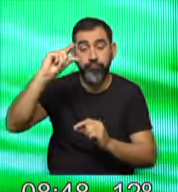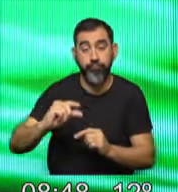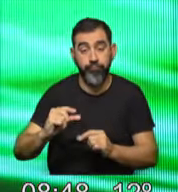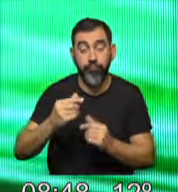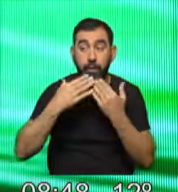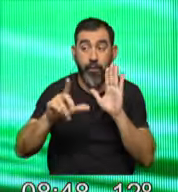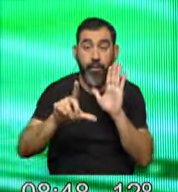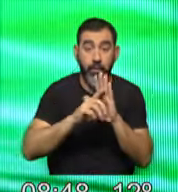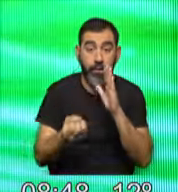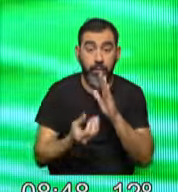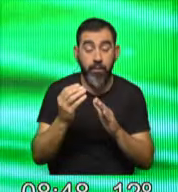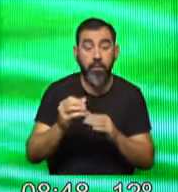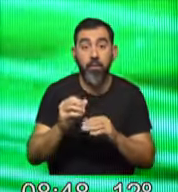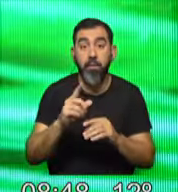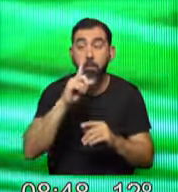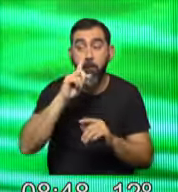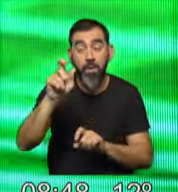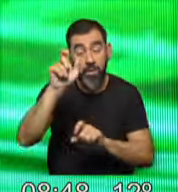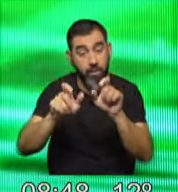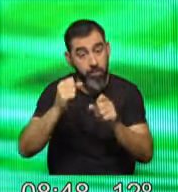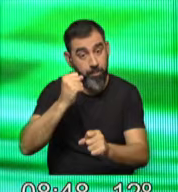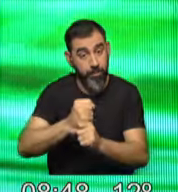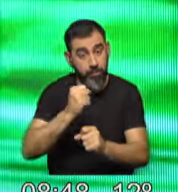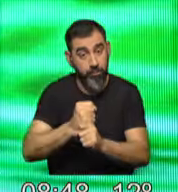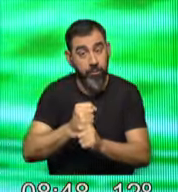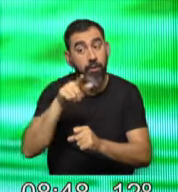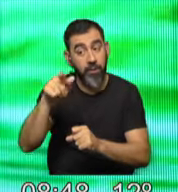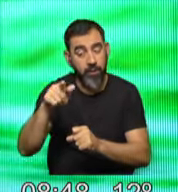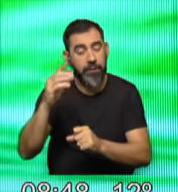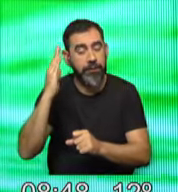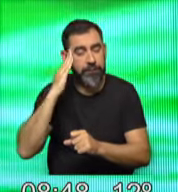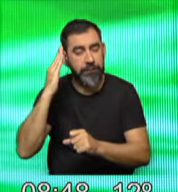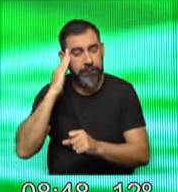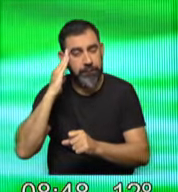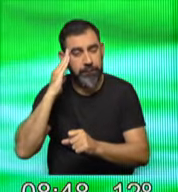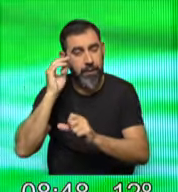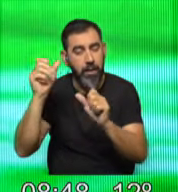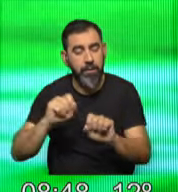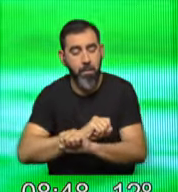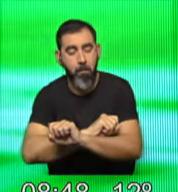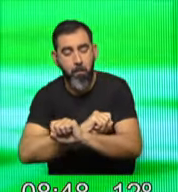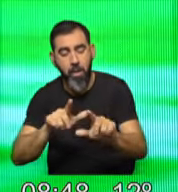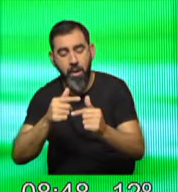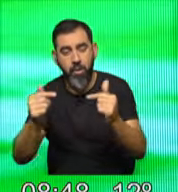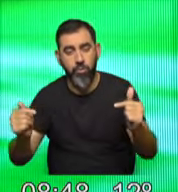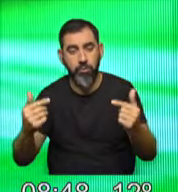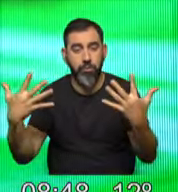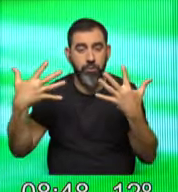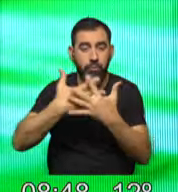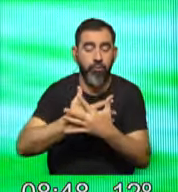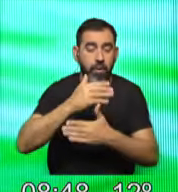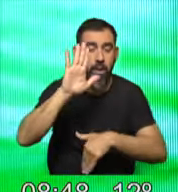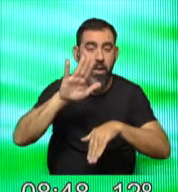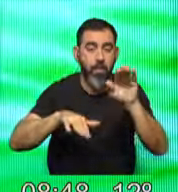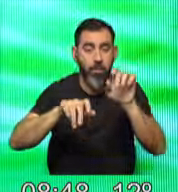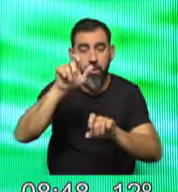esta ley estamos hablando de cientos de miles de trabajadores él tuvo mucha pericia para hacer una cosa mala para hacer una cosa que perjudica a las